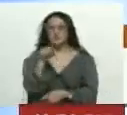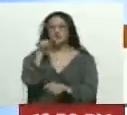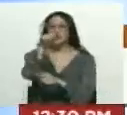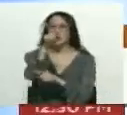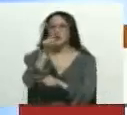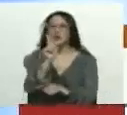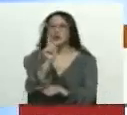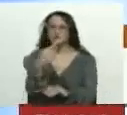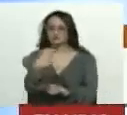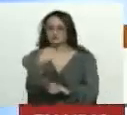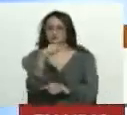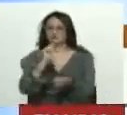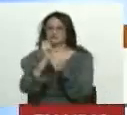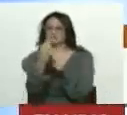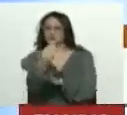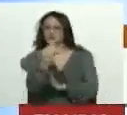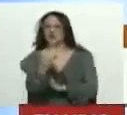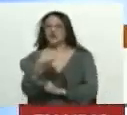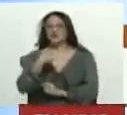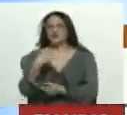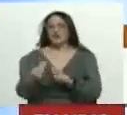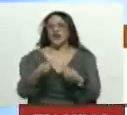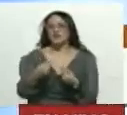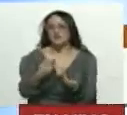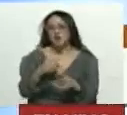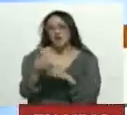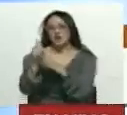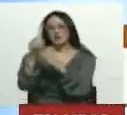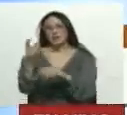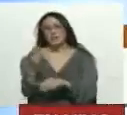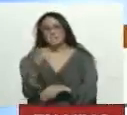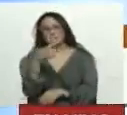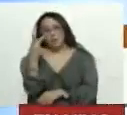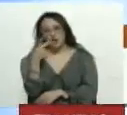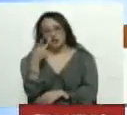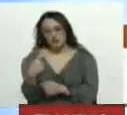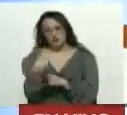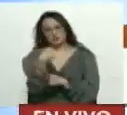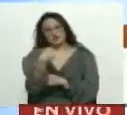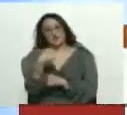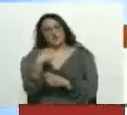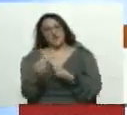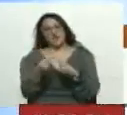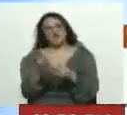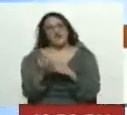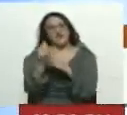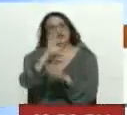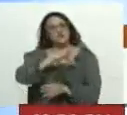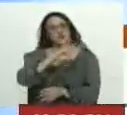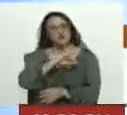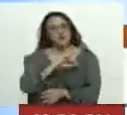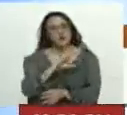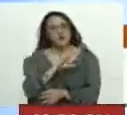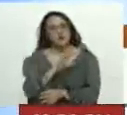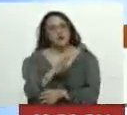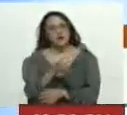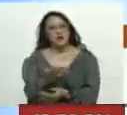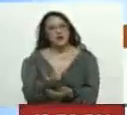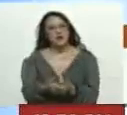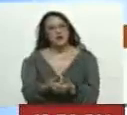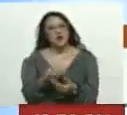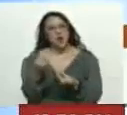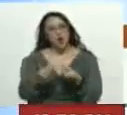para allá tú qué haces como líder político tú qué haces como líder social somos gobiernos cierto somos cogobierno en el territorio